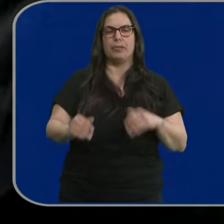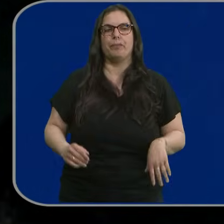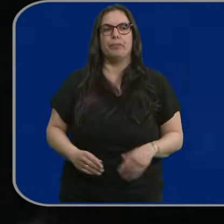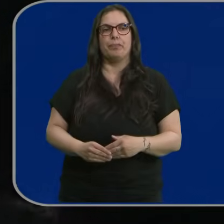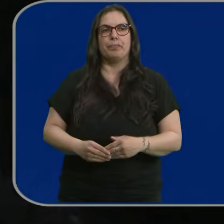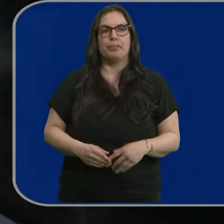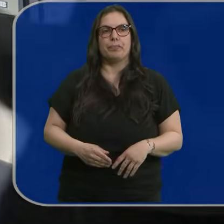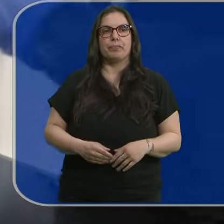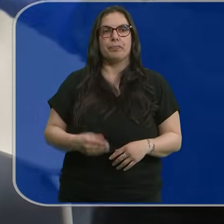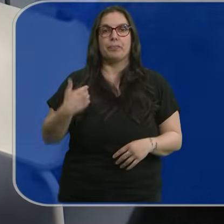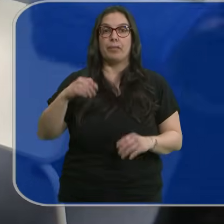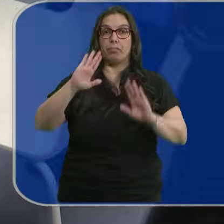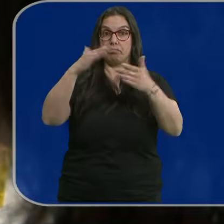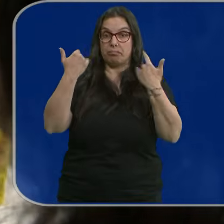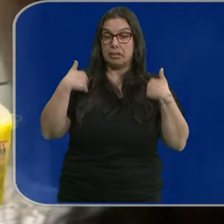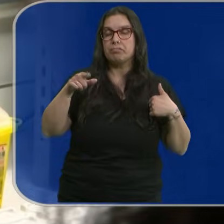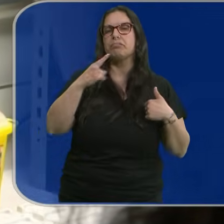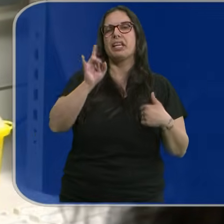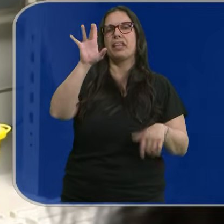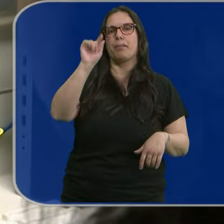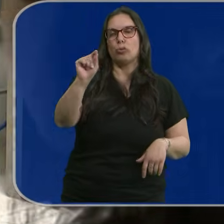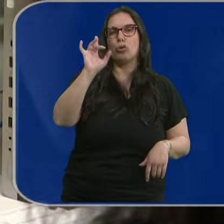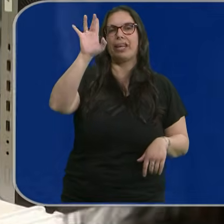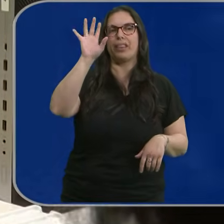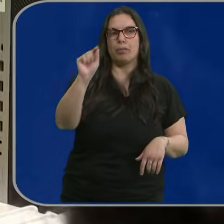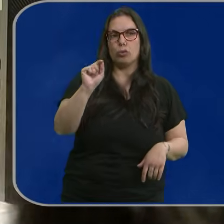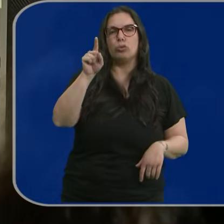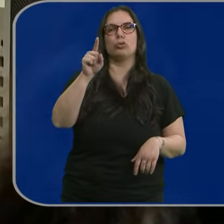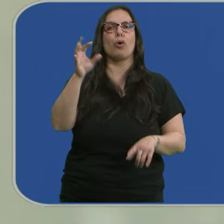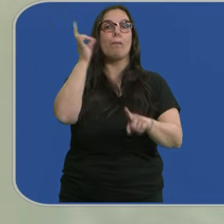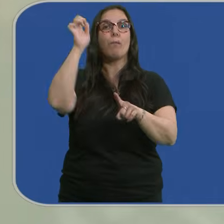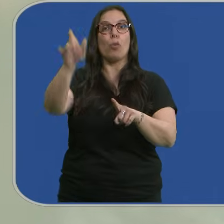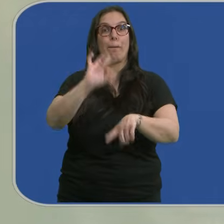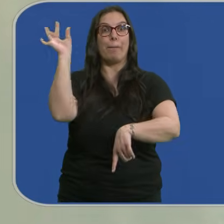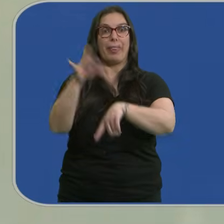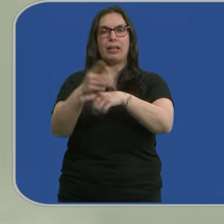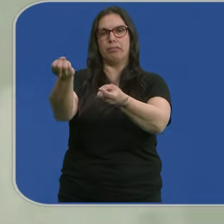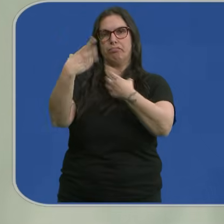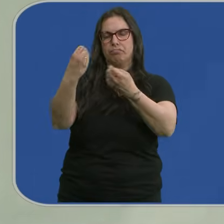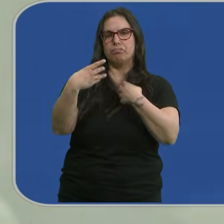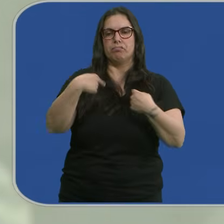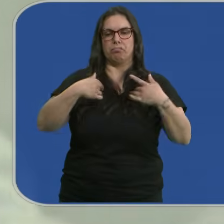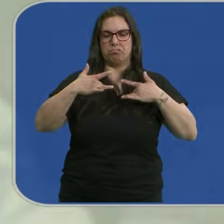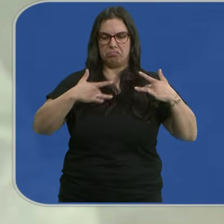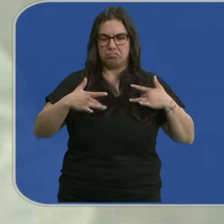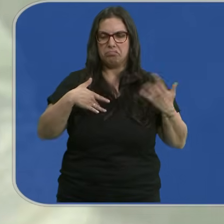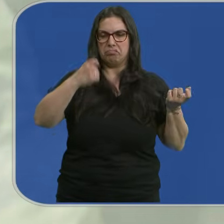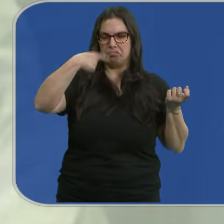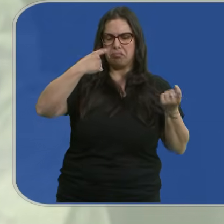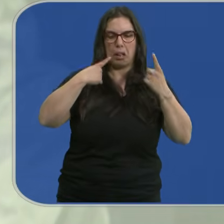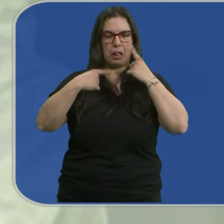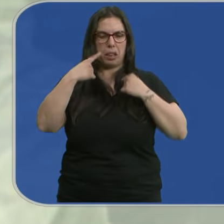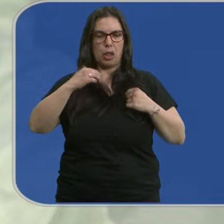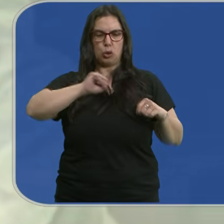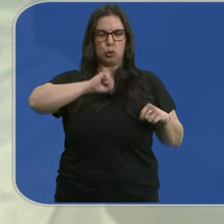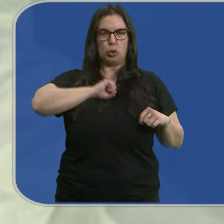ha llegado ya el correo? Vale. Cada 15 minutos la paciente evaluará sus síntomas, congestión, lagrimeo, tos, no solo de